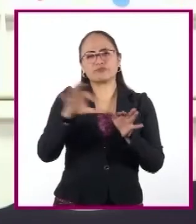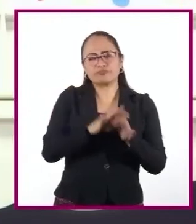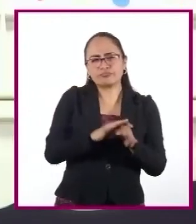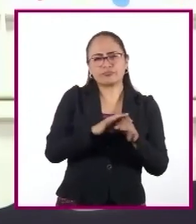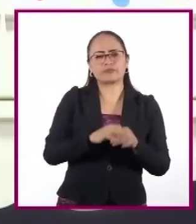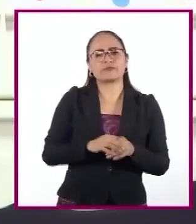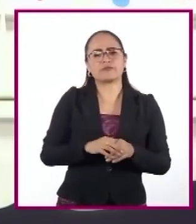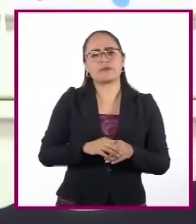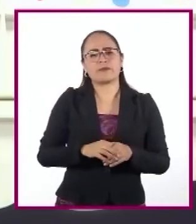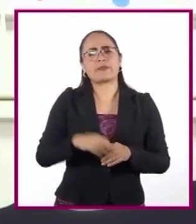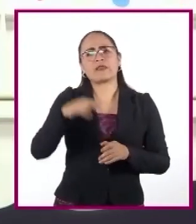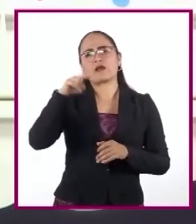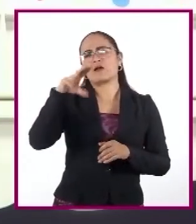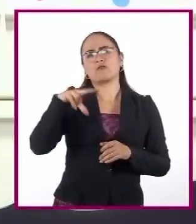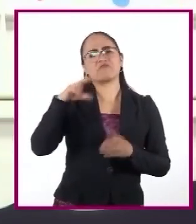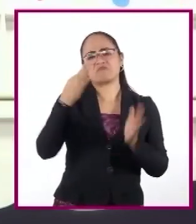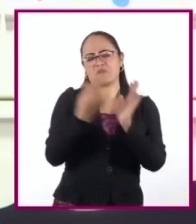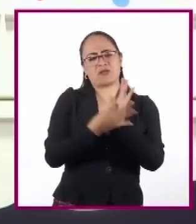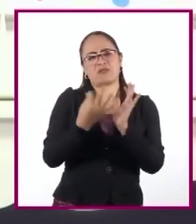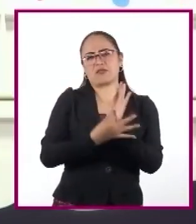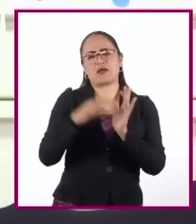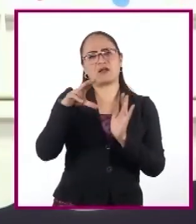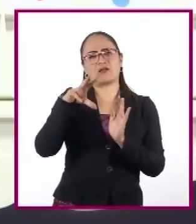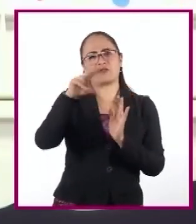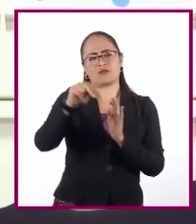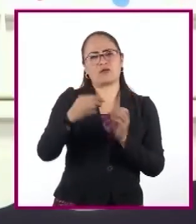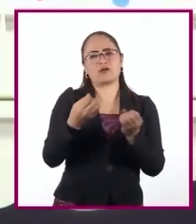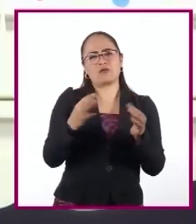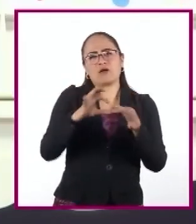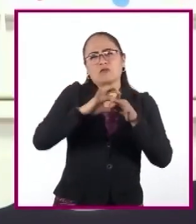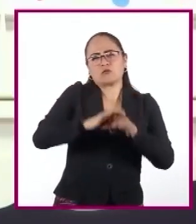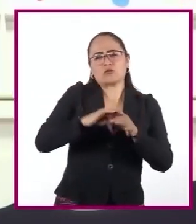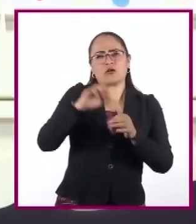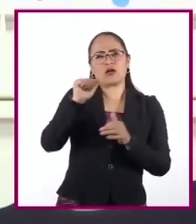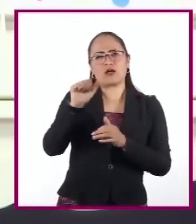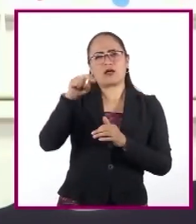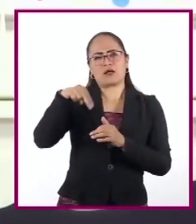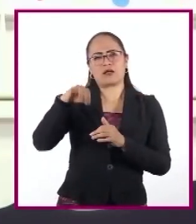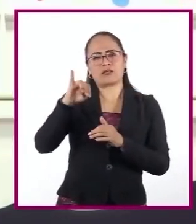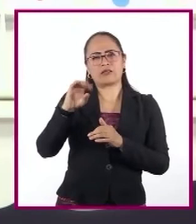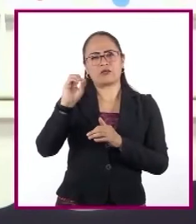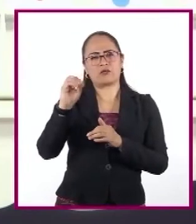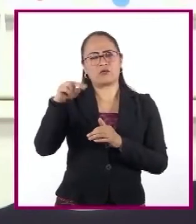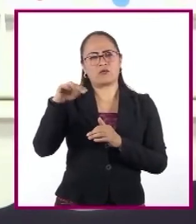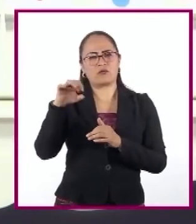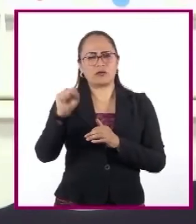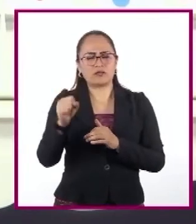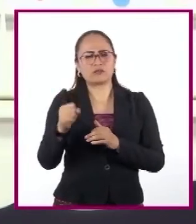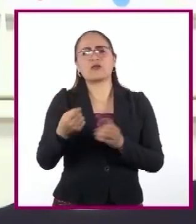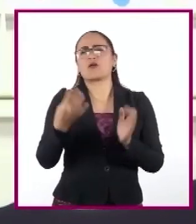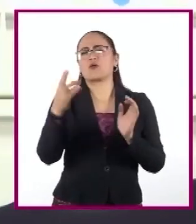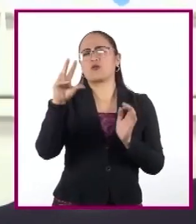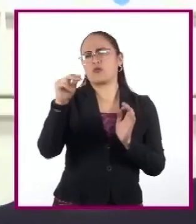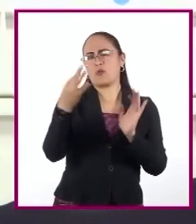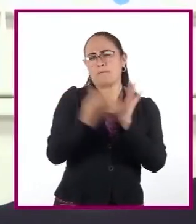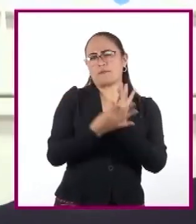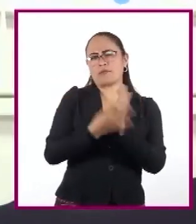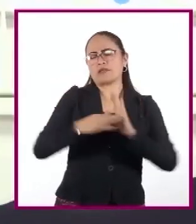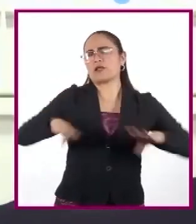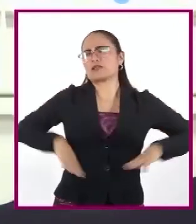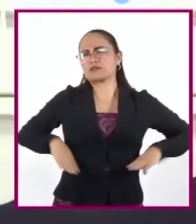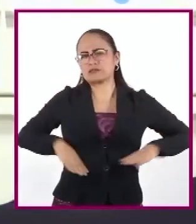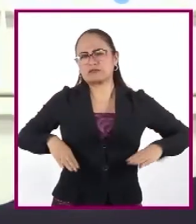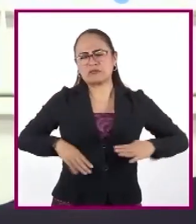conoce como no metal y tiende a formar aniones. Algunas propiedades físicas de los no metales es que son